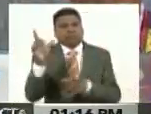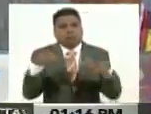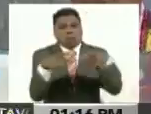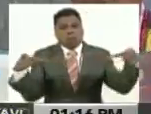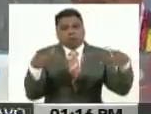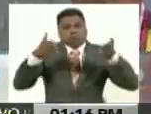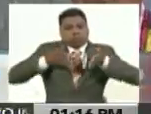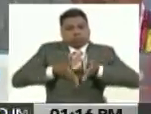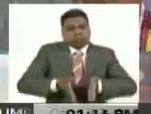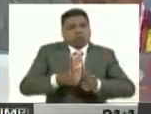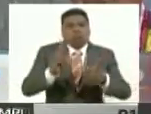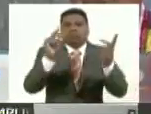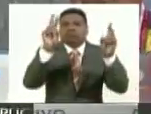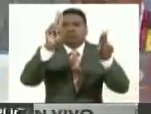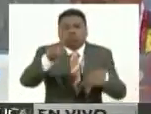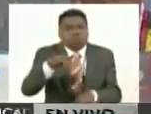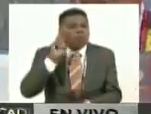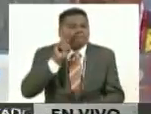aparecía más nunca.